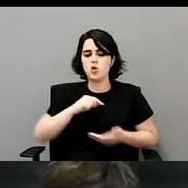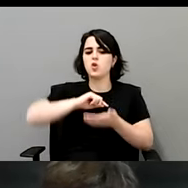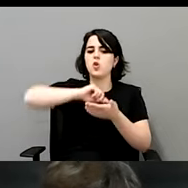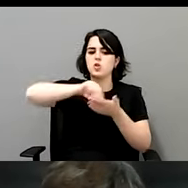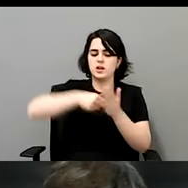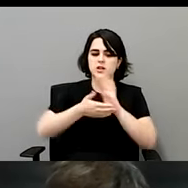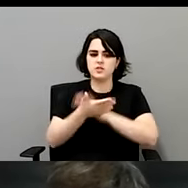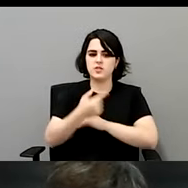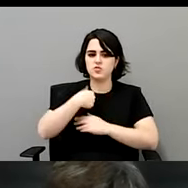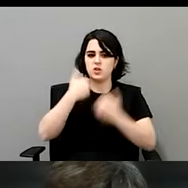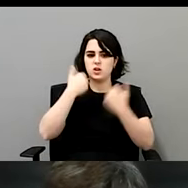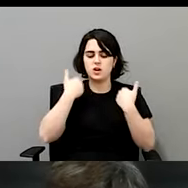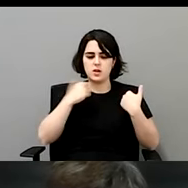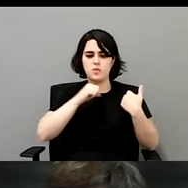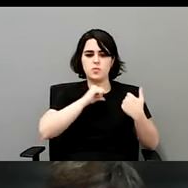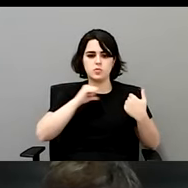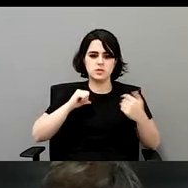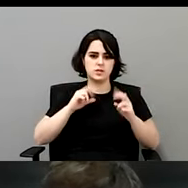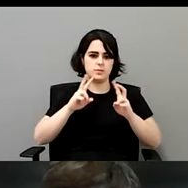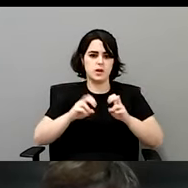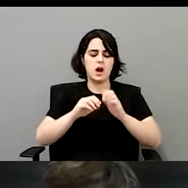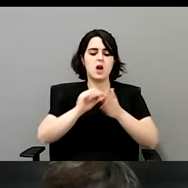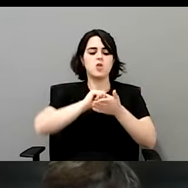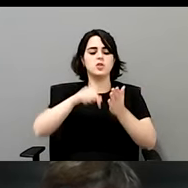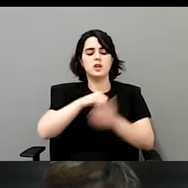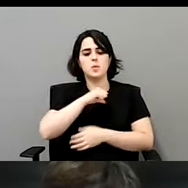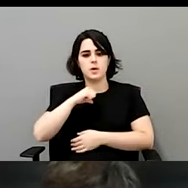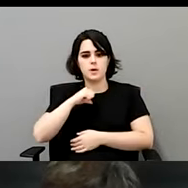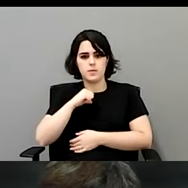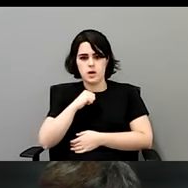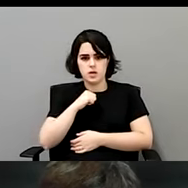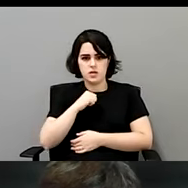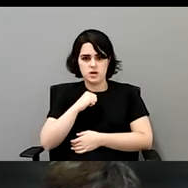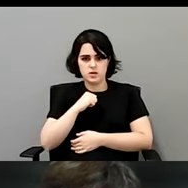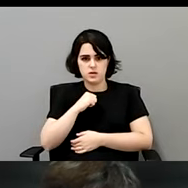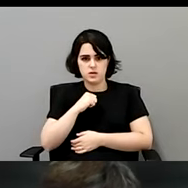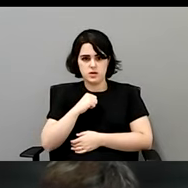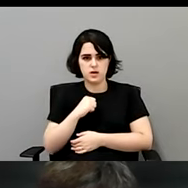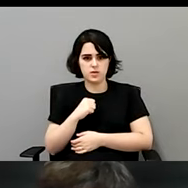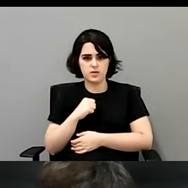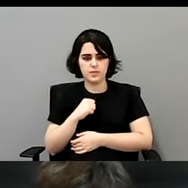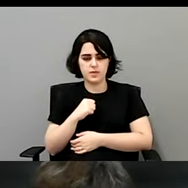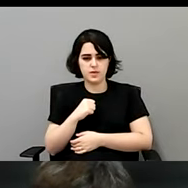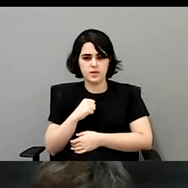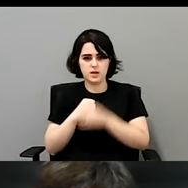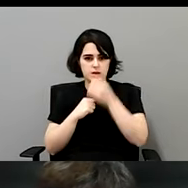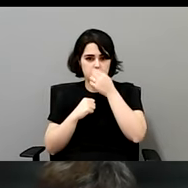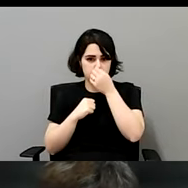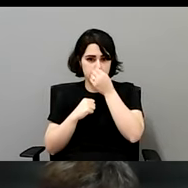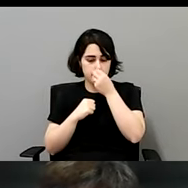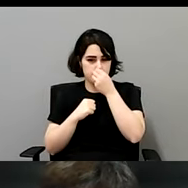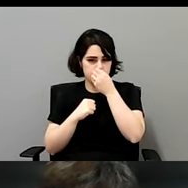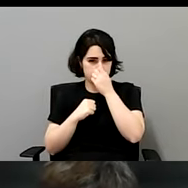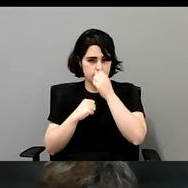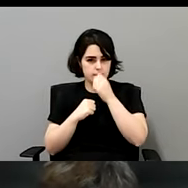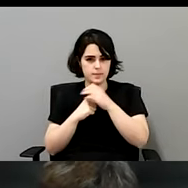un contrato privado de prestación de servicios con un o una